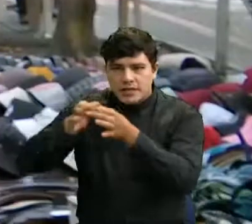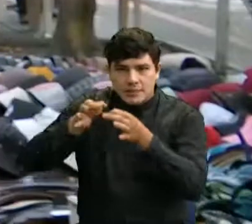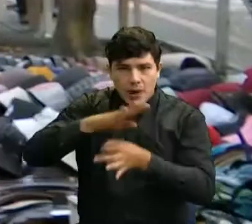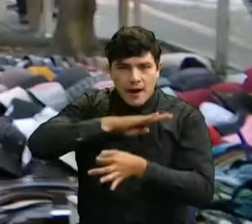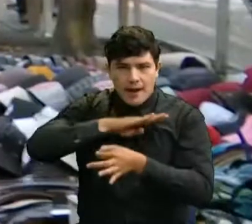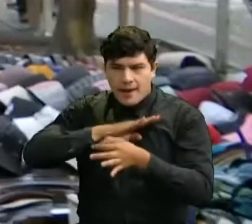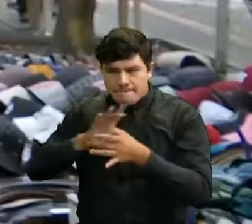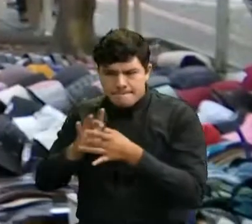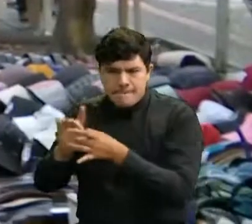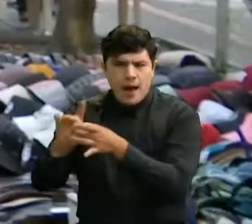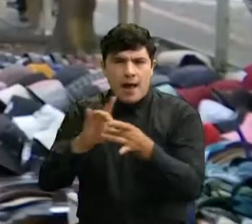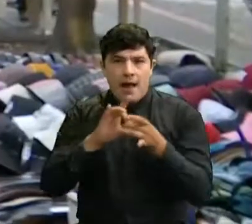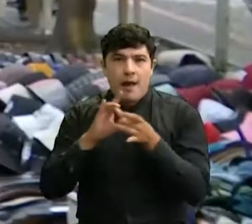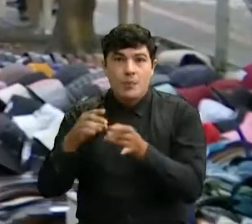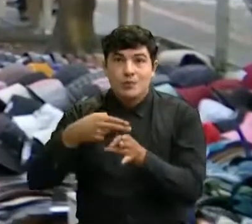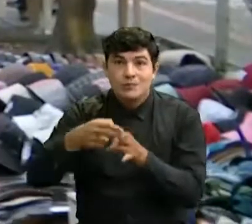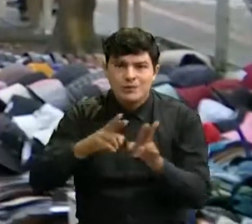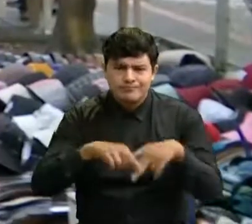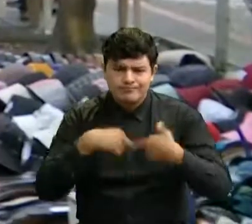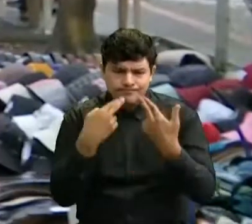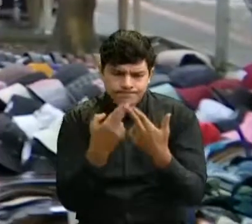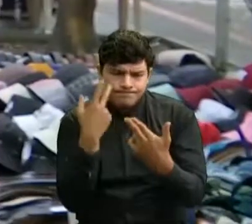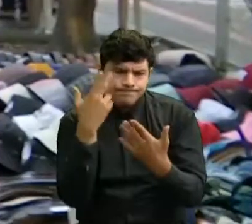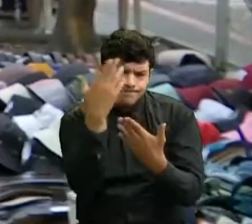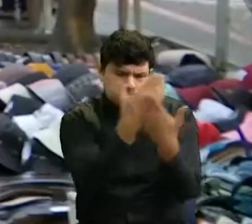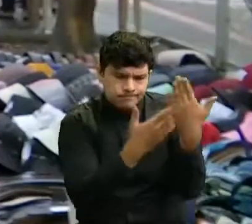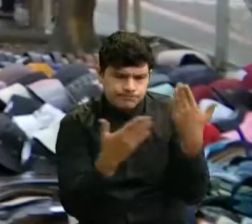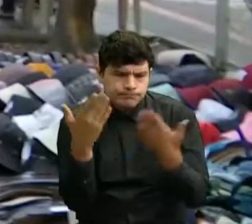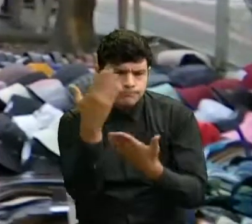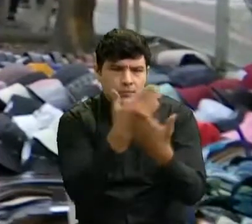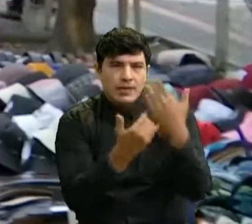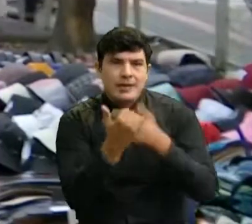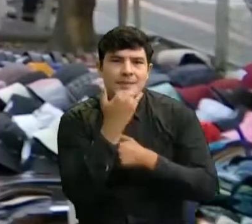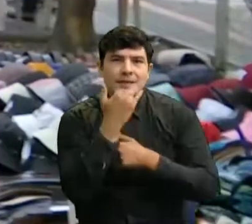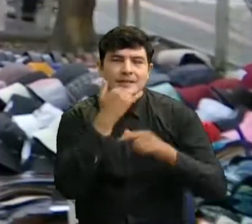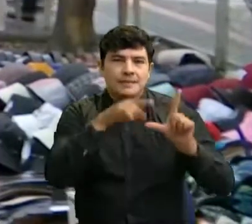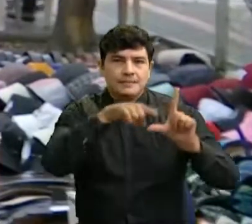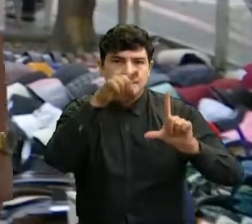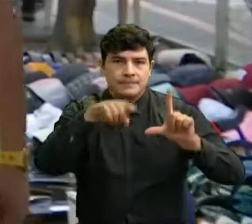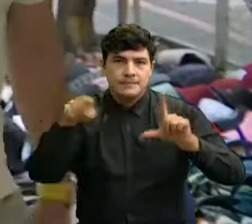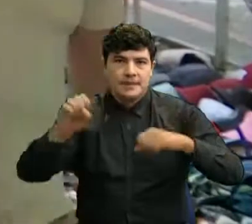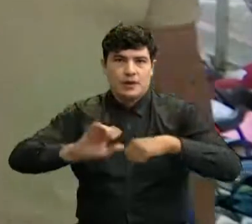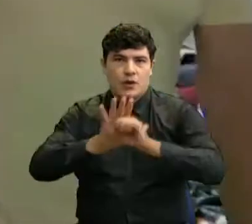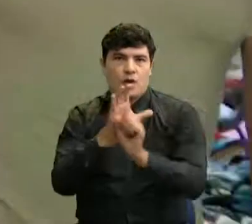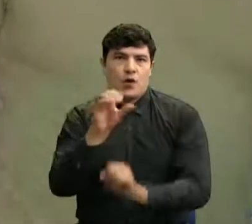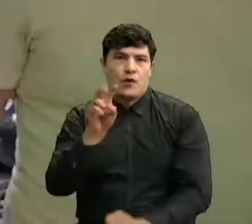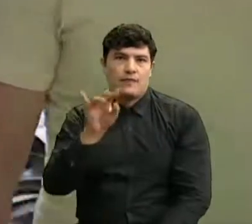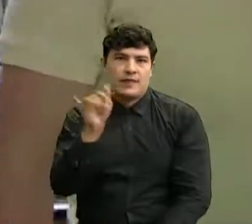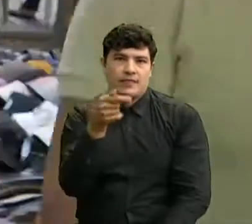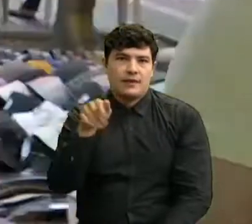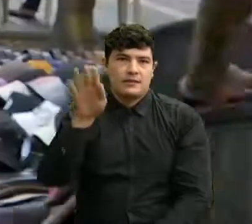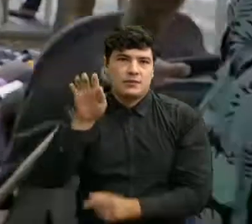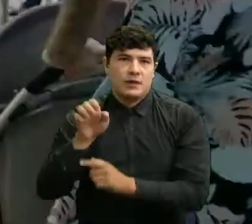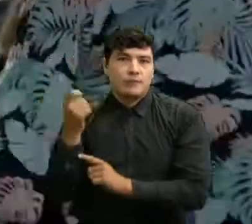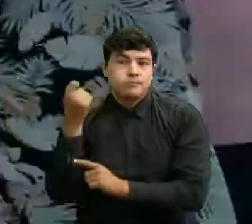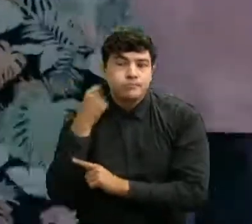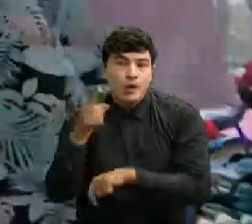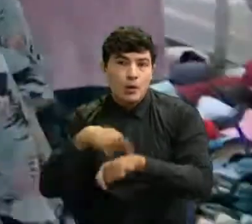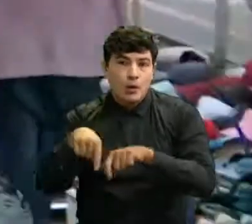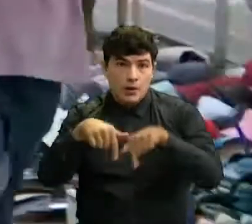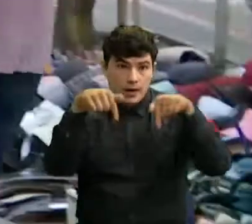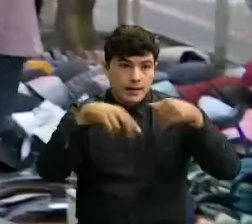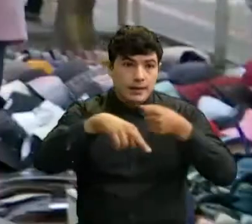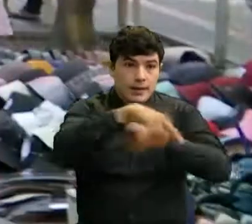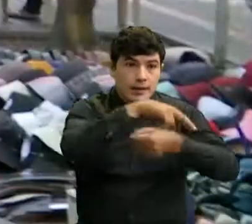metropolitana de Bucaramanga sostendrán una reunión para analizar las cifras de COVID-19 registradas en los últimos días aquí en esta